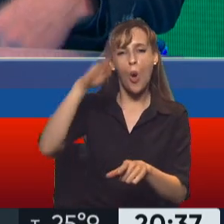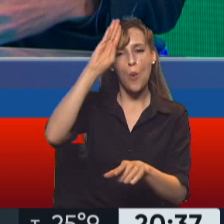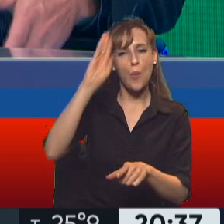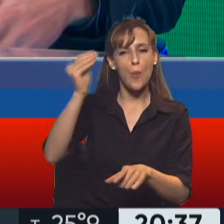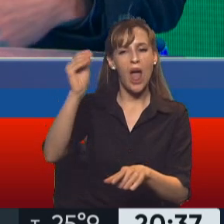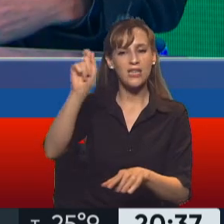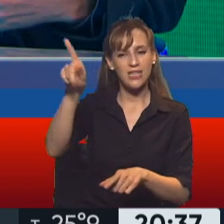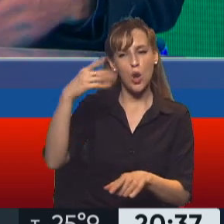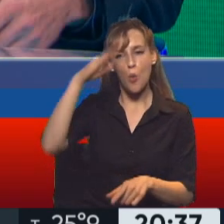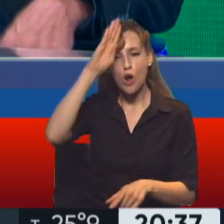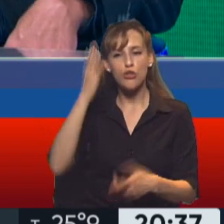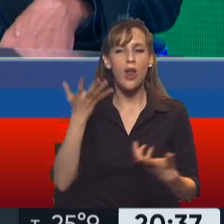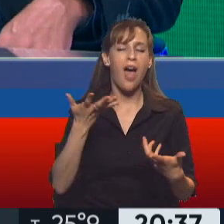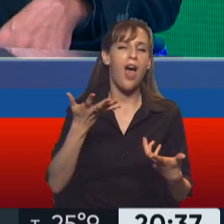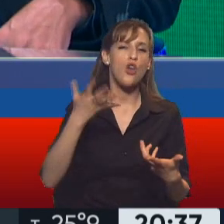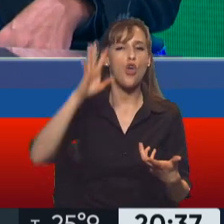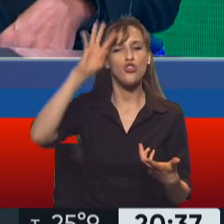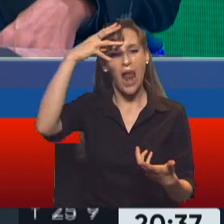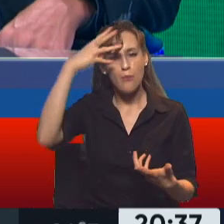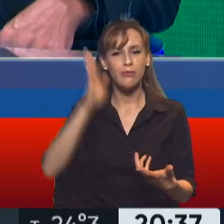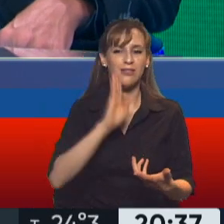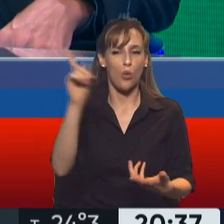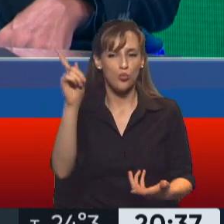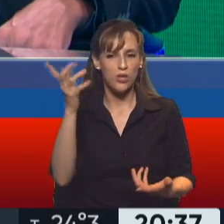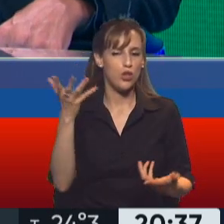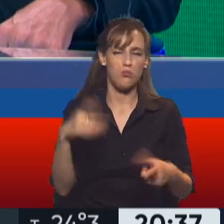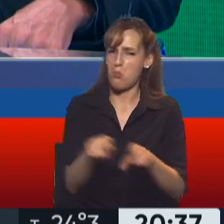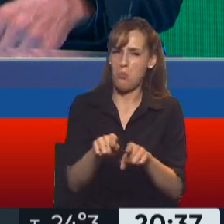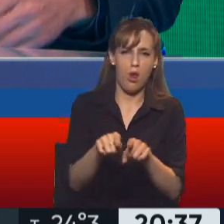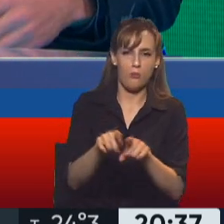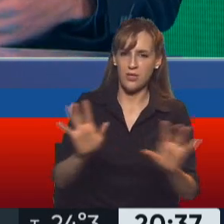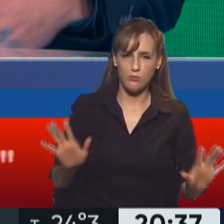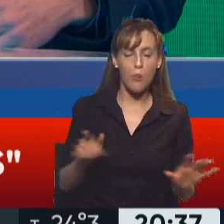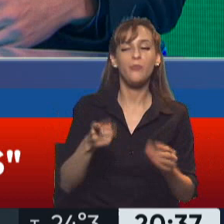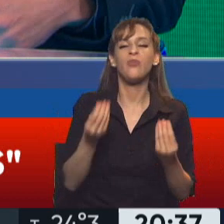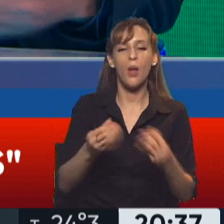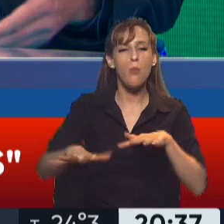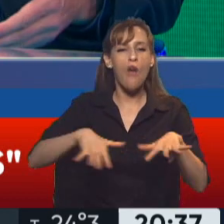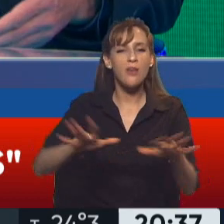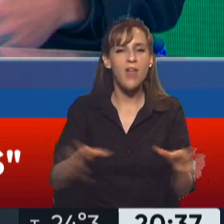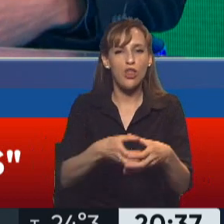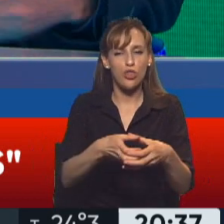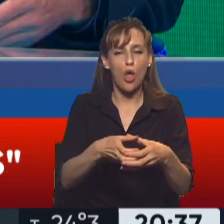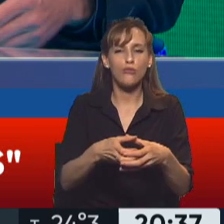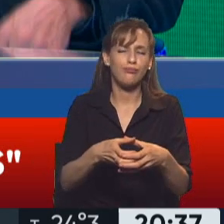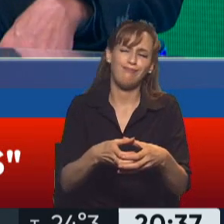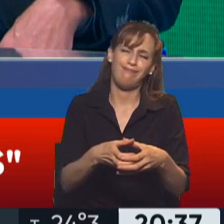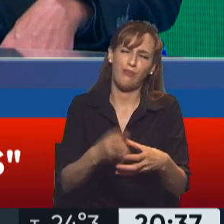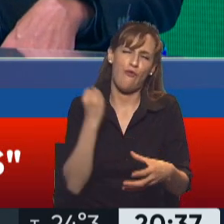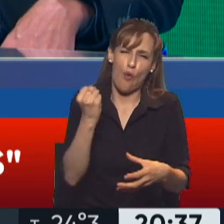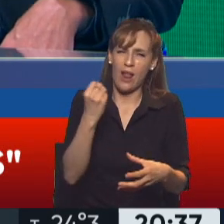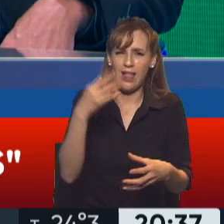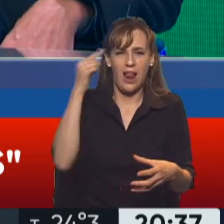Estados Unidos, Vox en España, en otros países europeos es lo mismo. Son movimientos que a la vez son ultraliberales, son